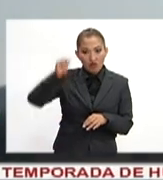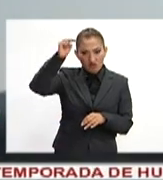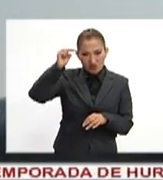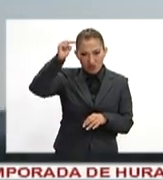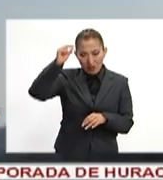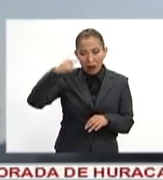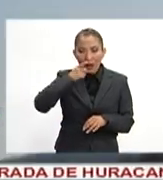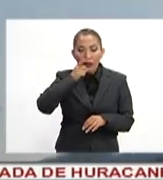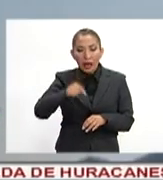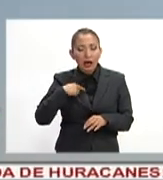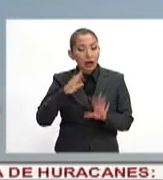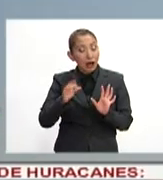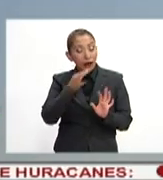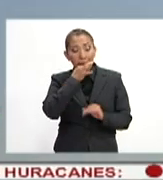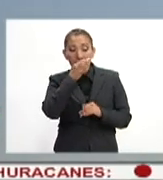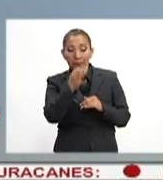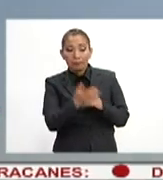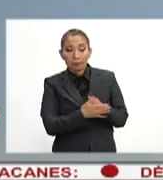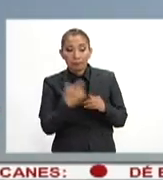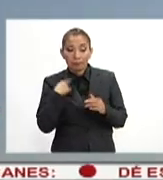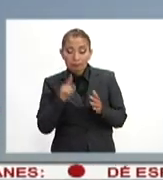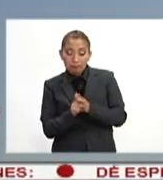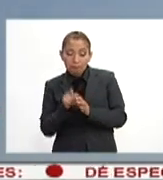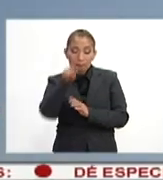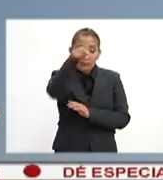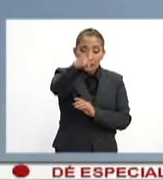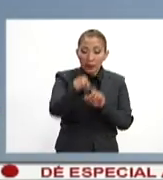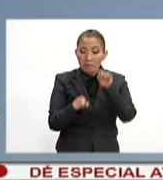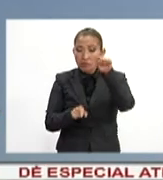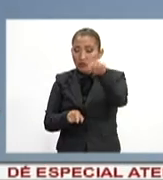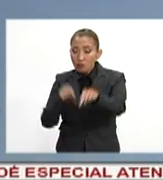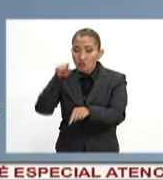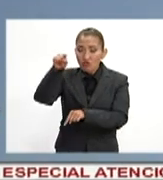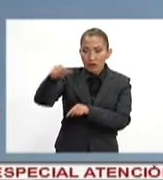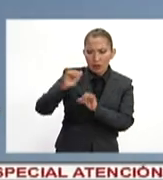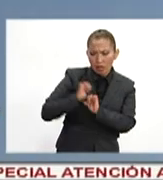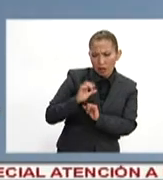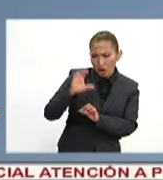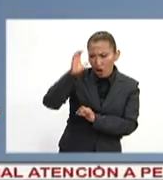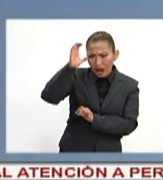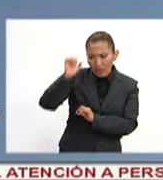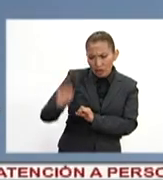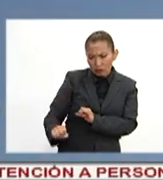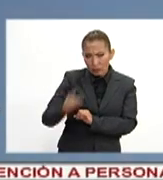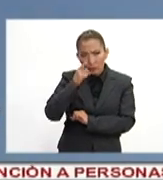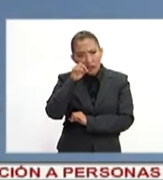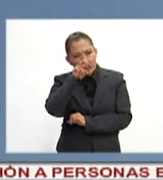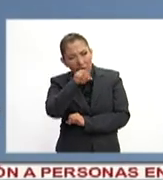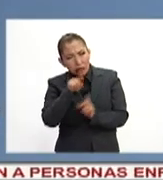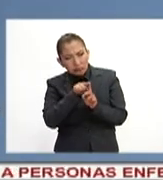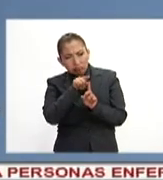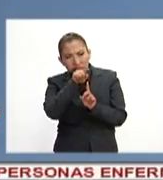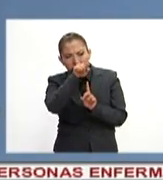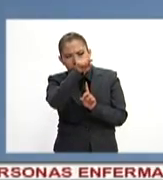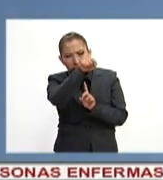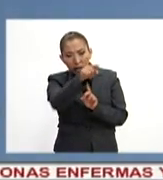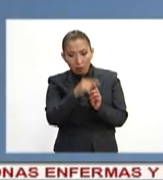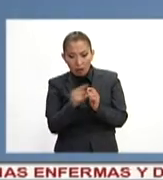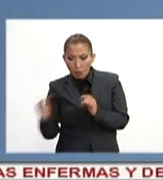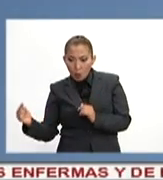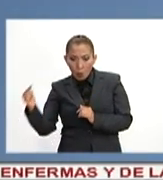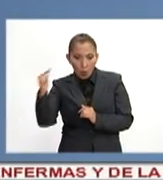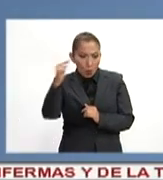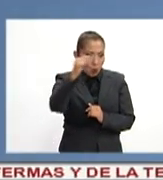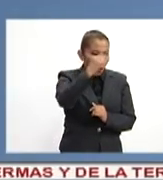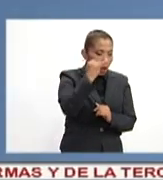Jong-un ha lanzado múltiples proyectiles. Autoridades de Corea del Sur informaron que se trata de misiles de crucero y